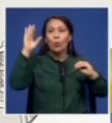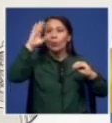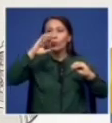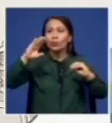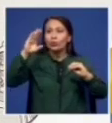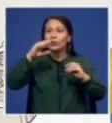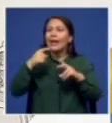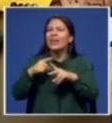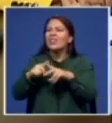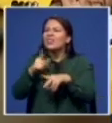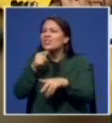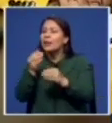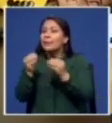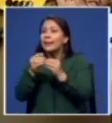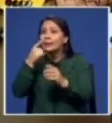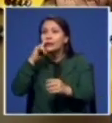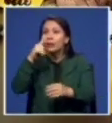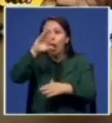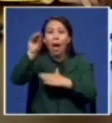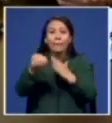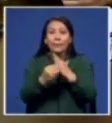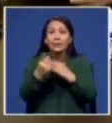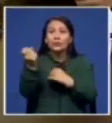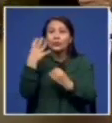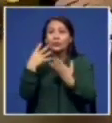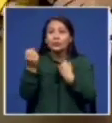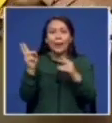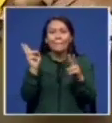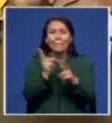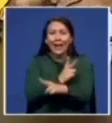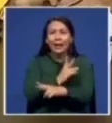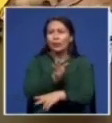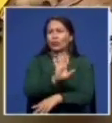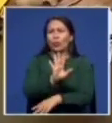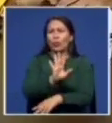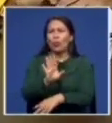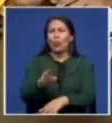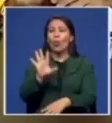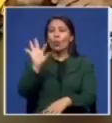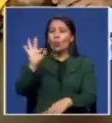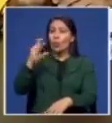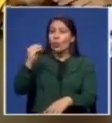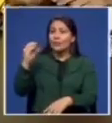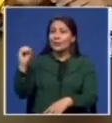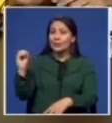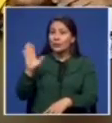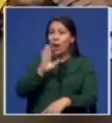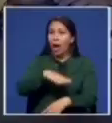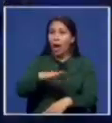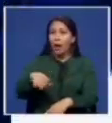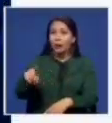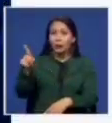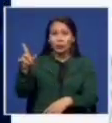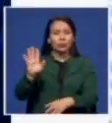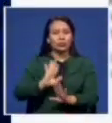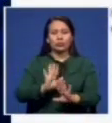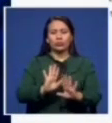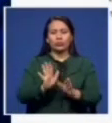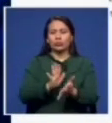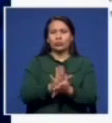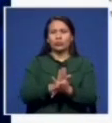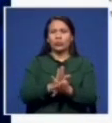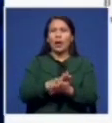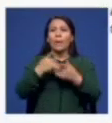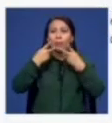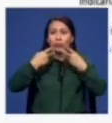de casos. Además, aseguraron que no representa peligro para el resto de los 900 estudiantes del plantel. Por ello, a